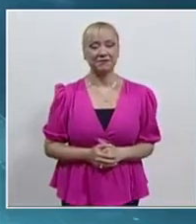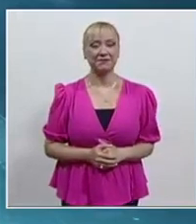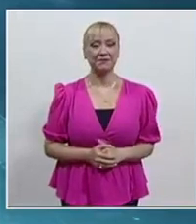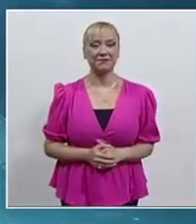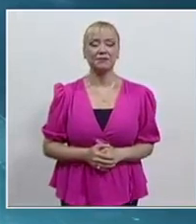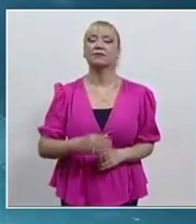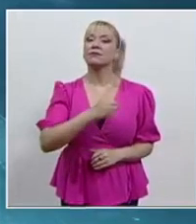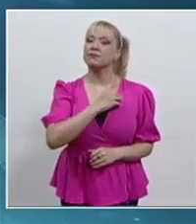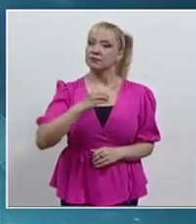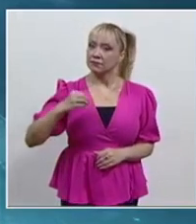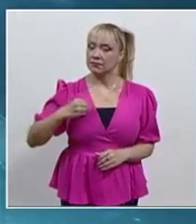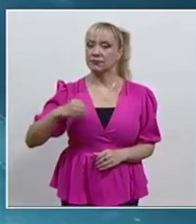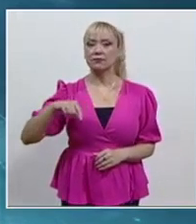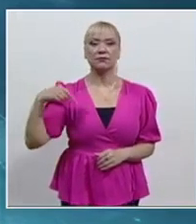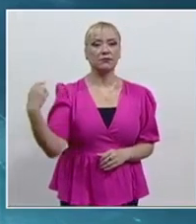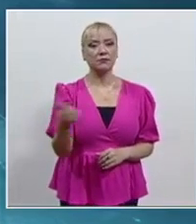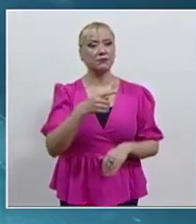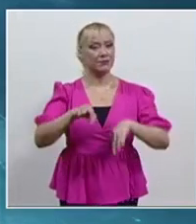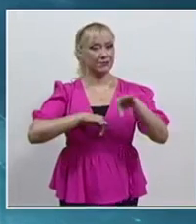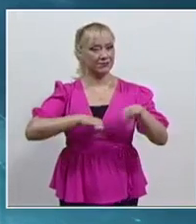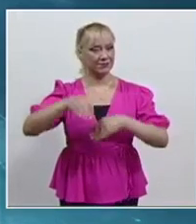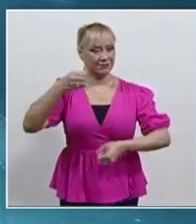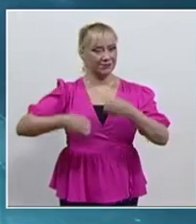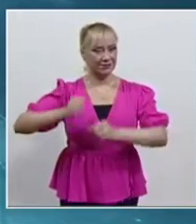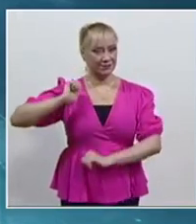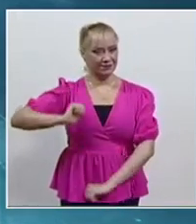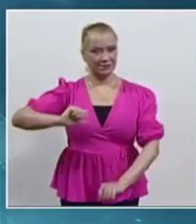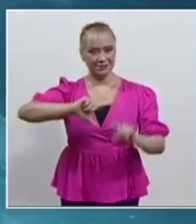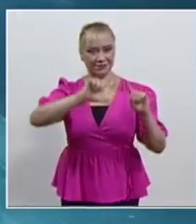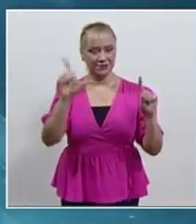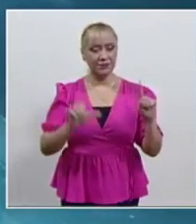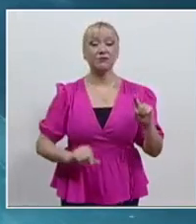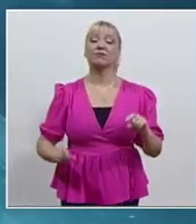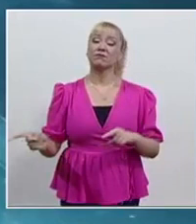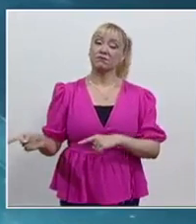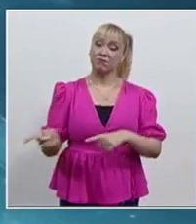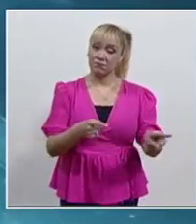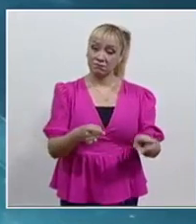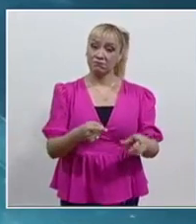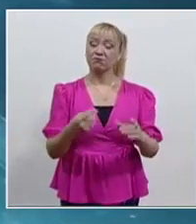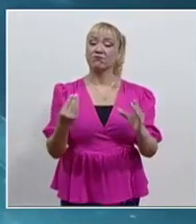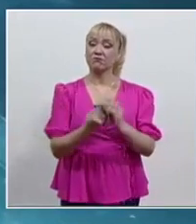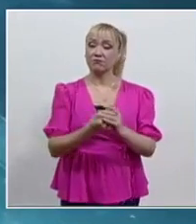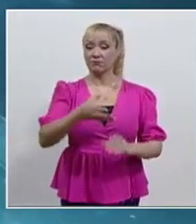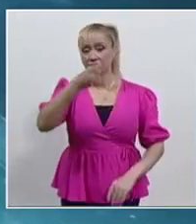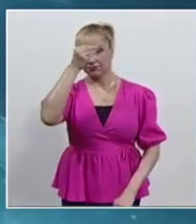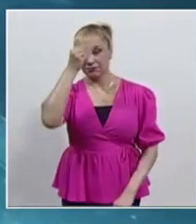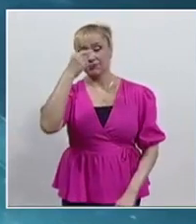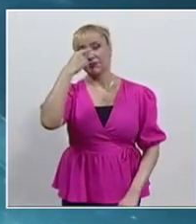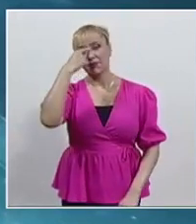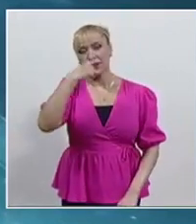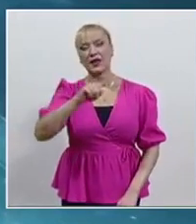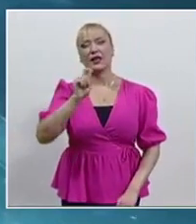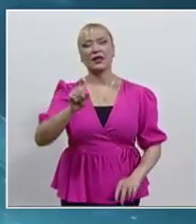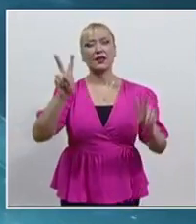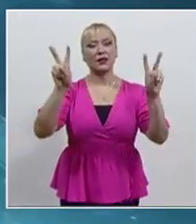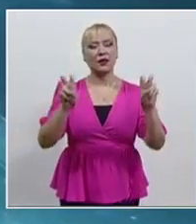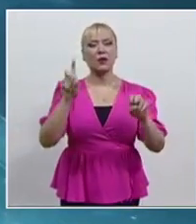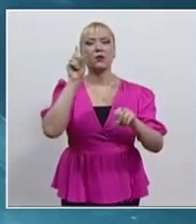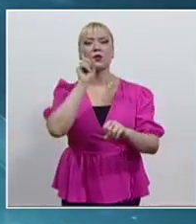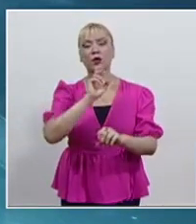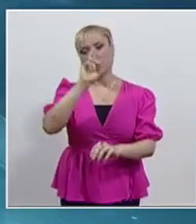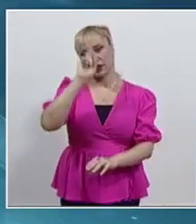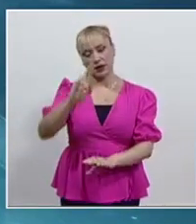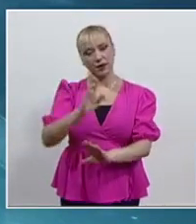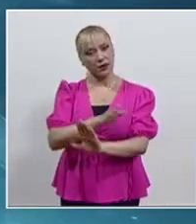Es obligatorio que el personal del Poder Judicial Federal participe en los programas de sensibilización en materia de género y